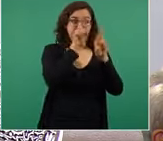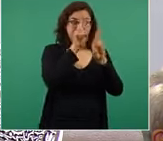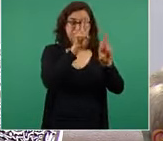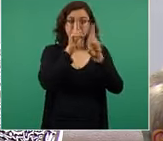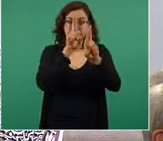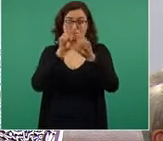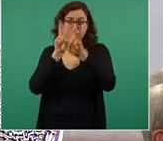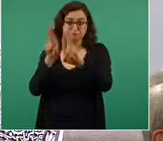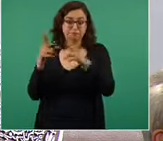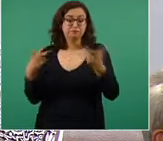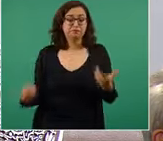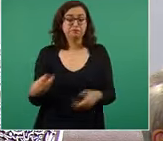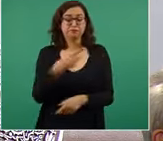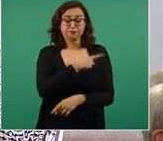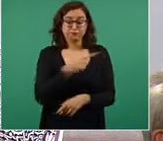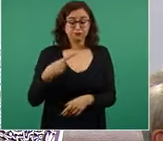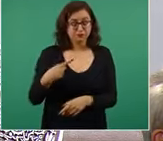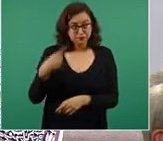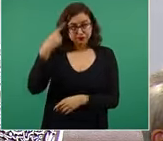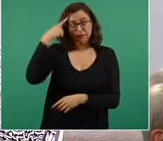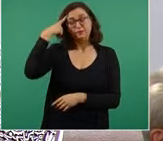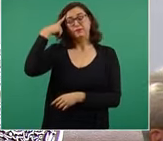tener nuestra conciencia